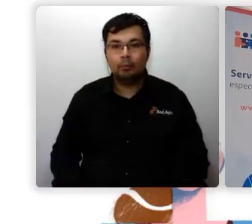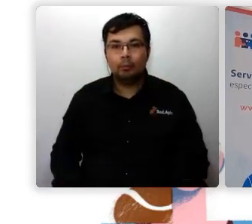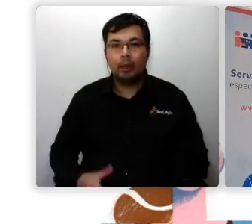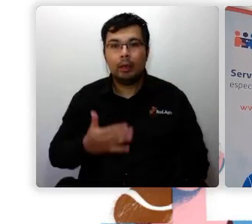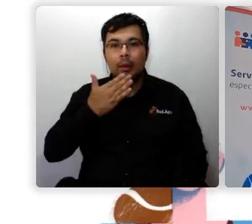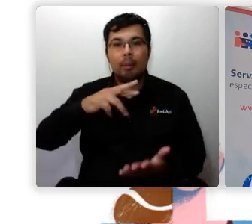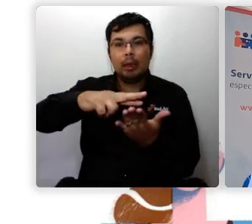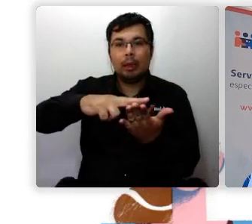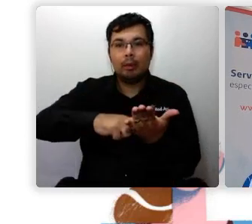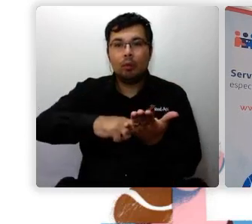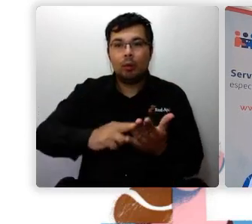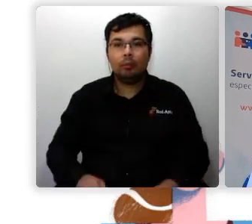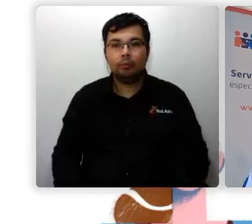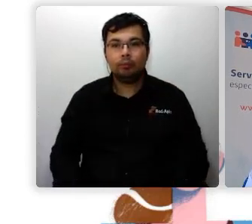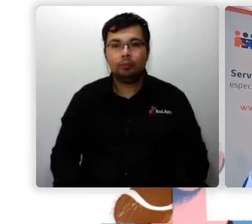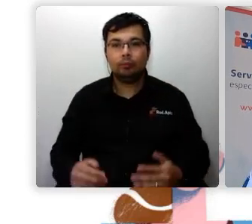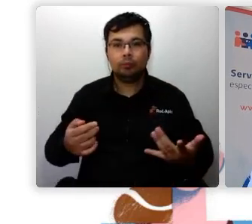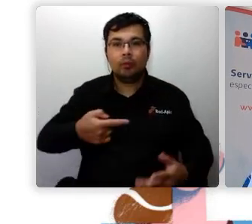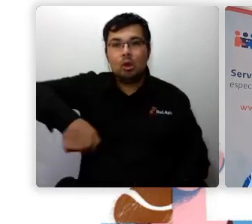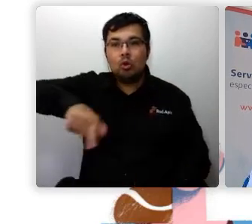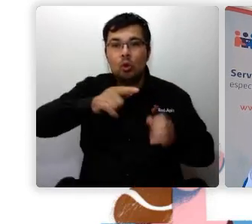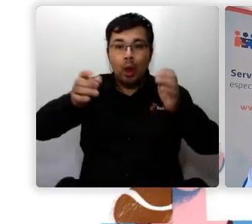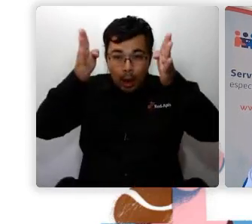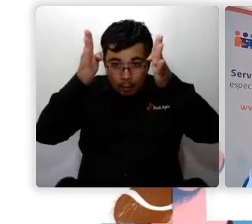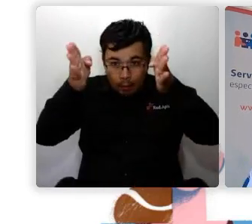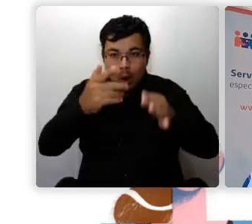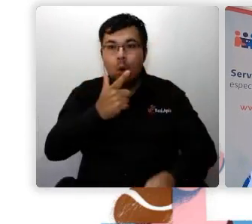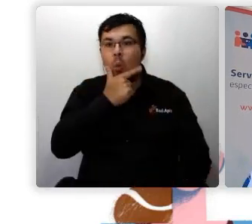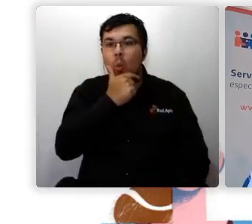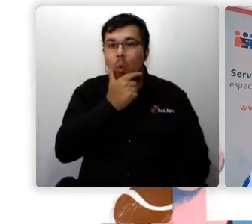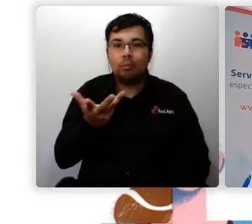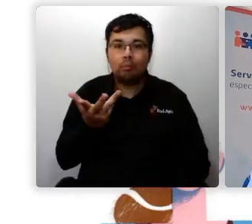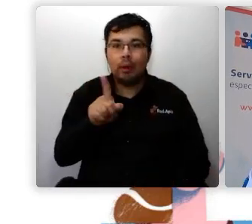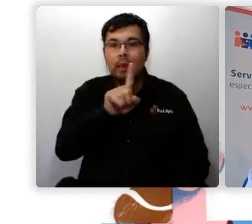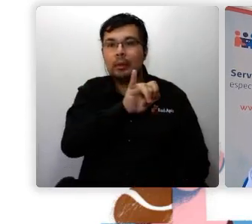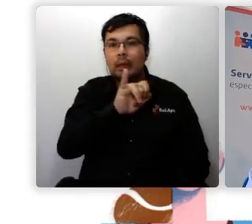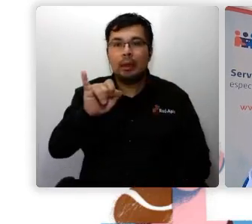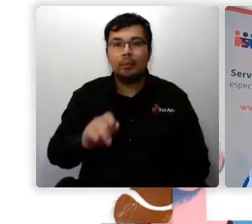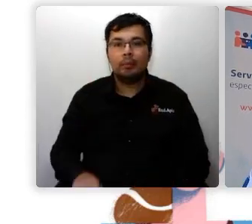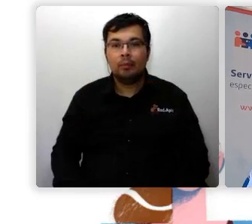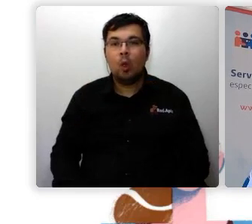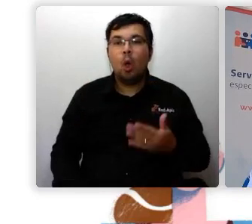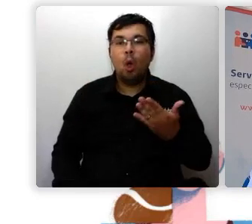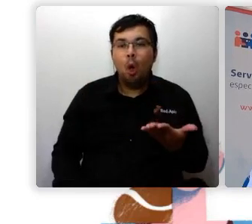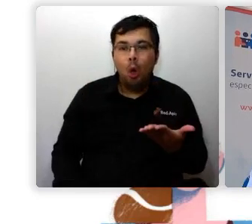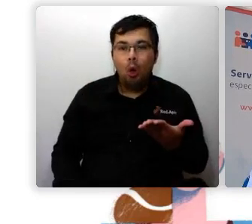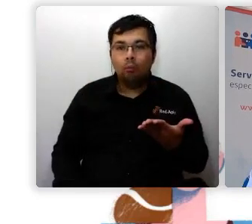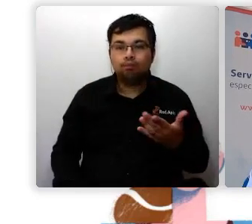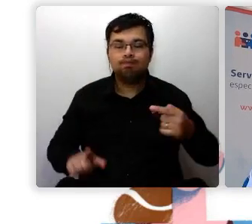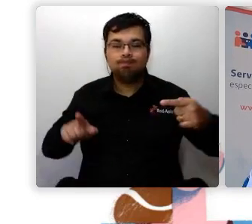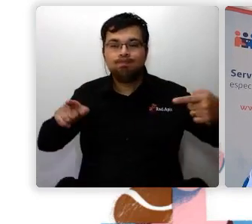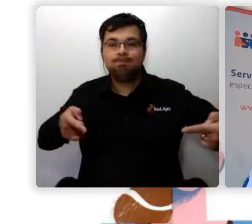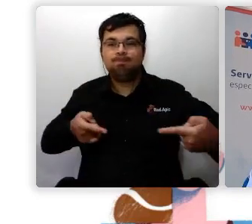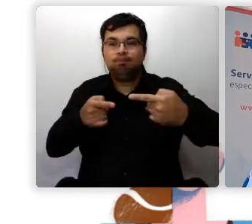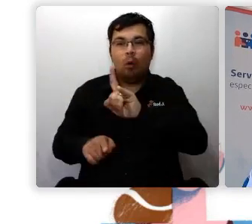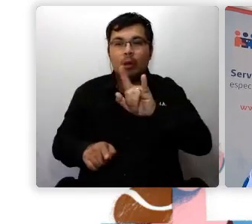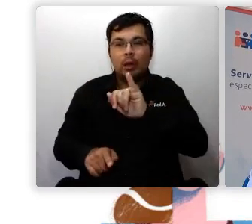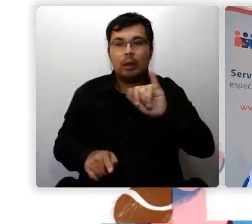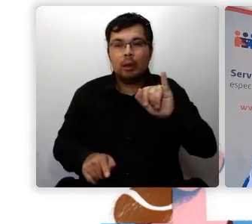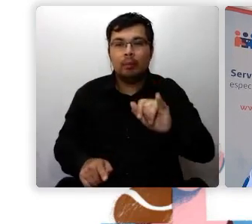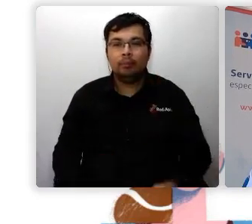tributario, estamos enfocados solamente con dudas frente a impuestos internos o discrepancias con impuestos internos. Muchos